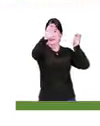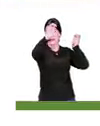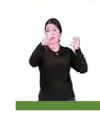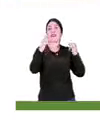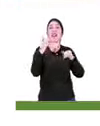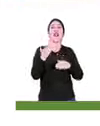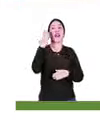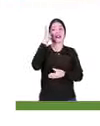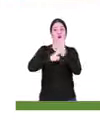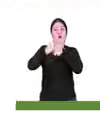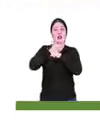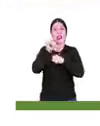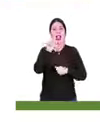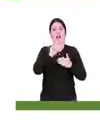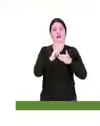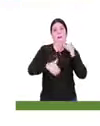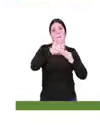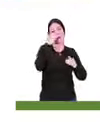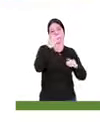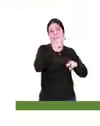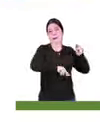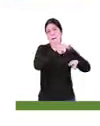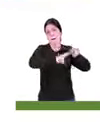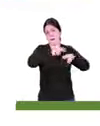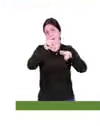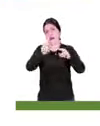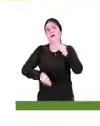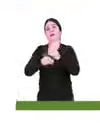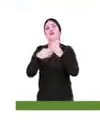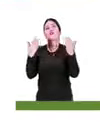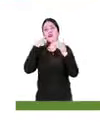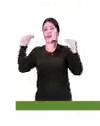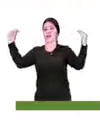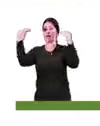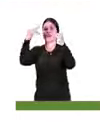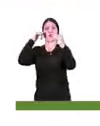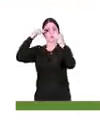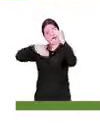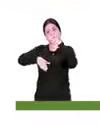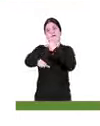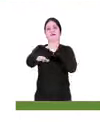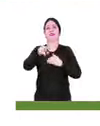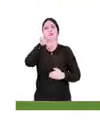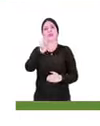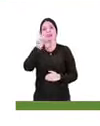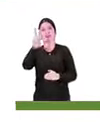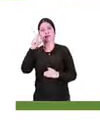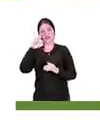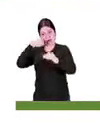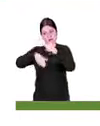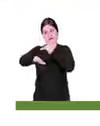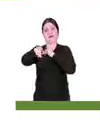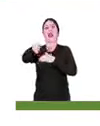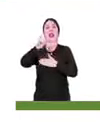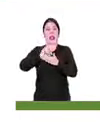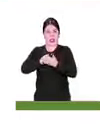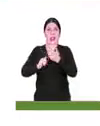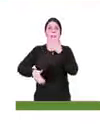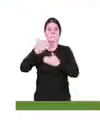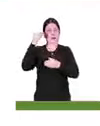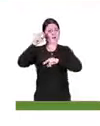como especialmente en el intercambiador de la calle 72, en donde estamos, iniciamos obras en septiembre,